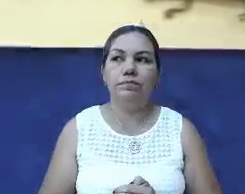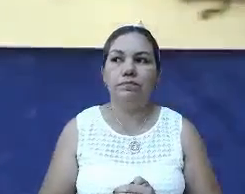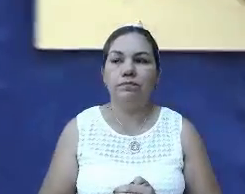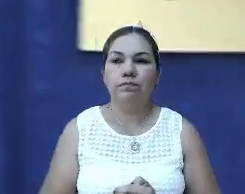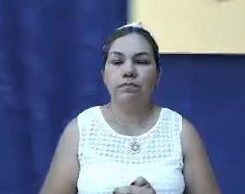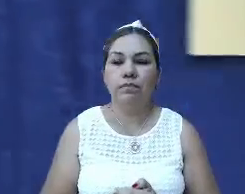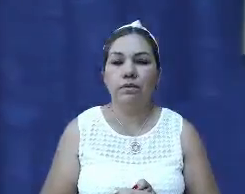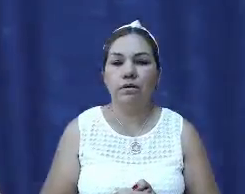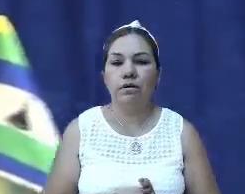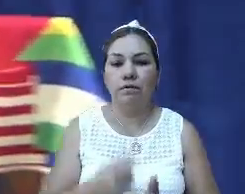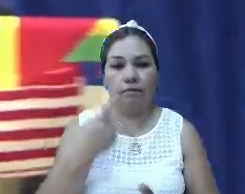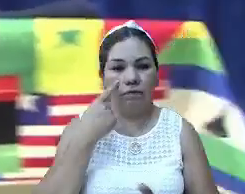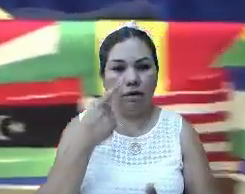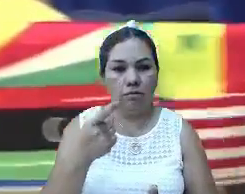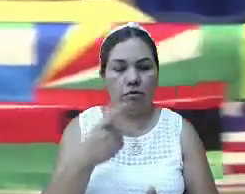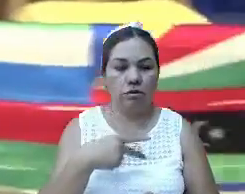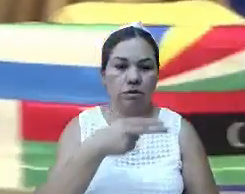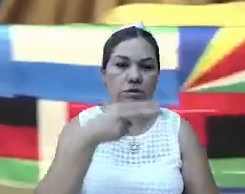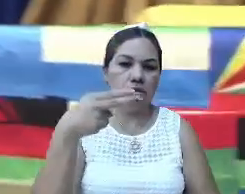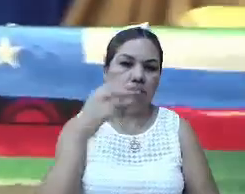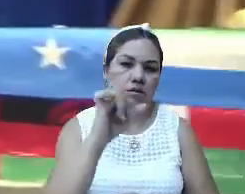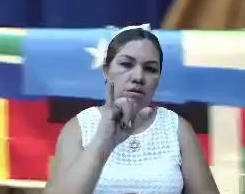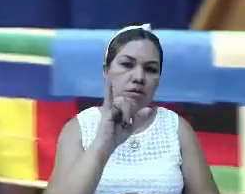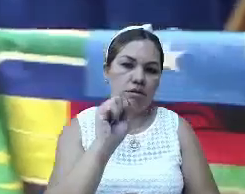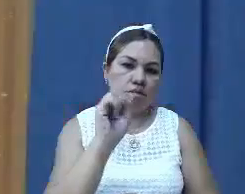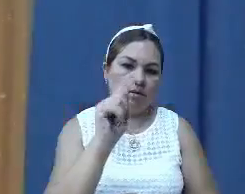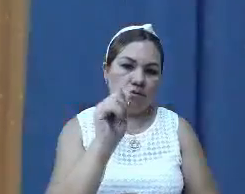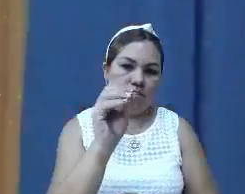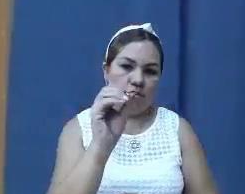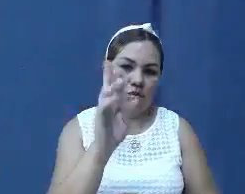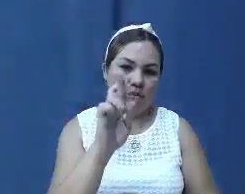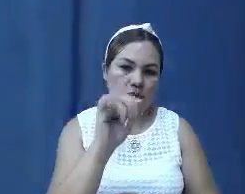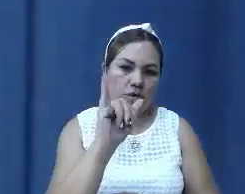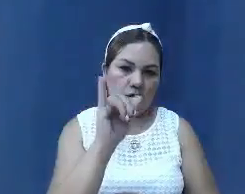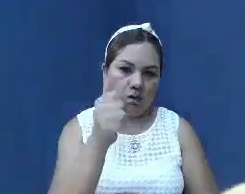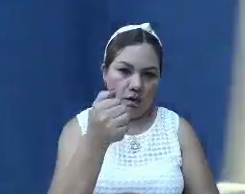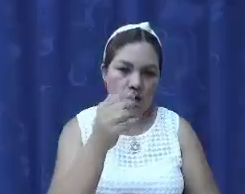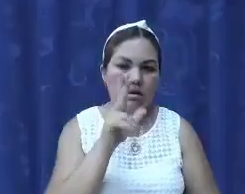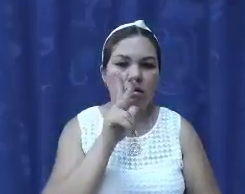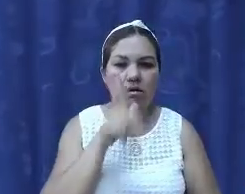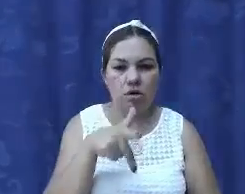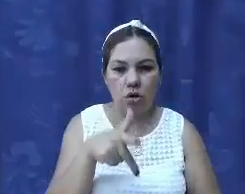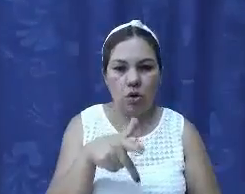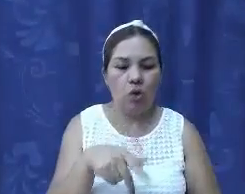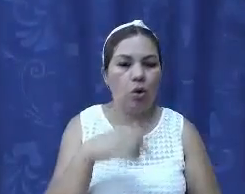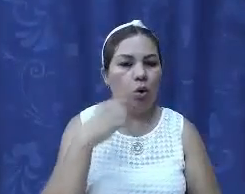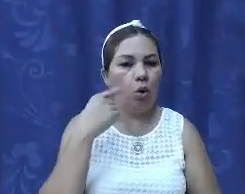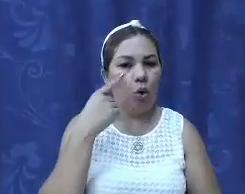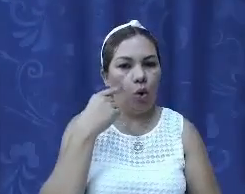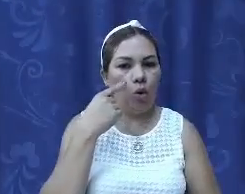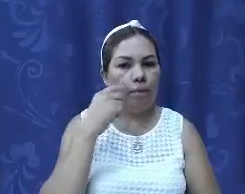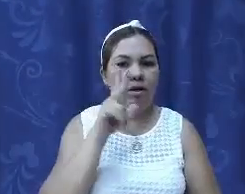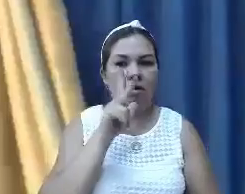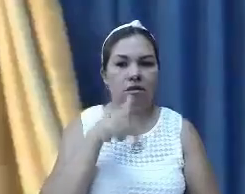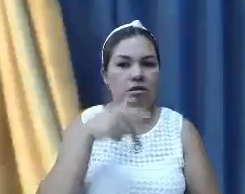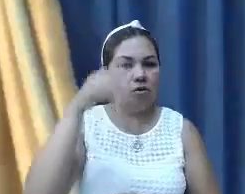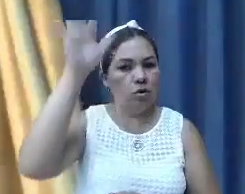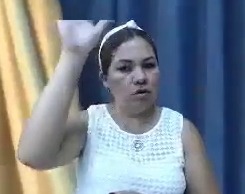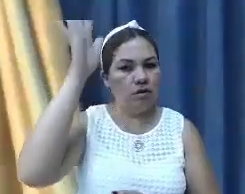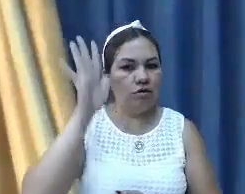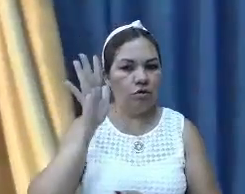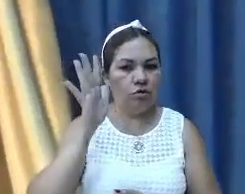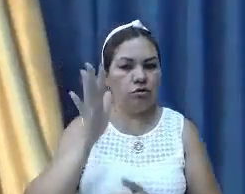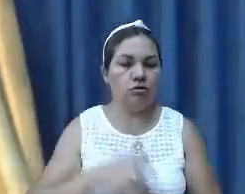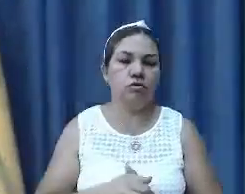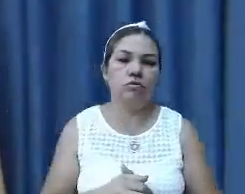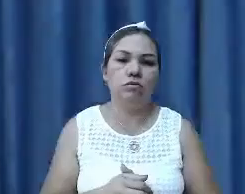esta historia de este hijo pródigo. Un hombre, hijo de Dios. El hombre lo ve del lado de las emociones. Ah, que